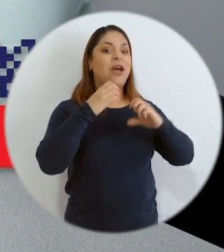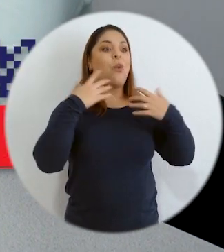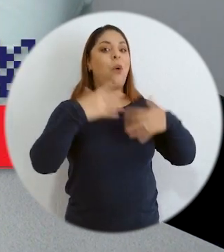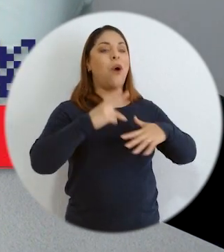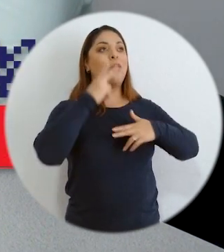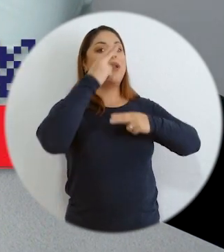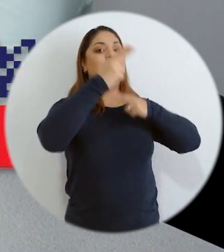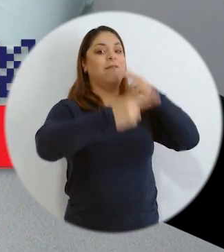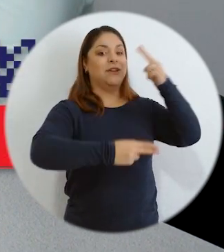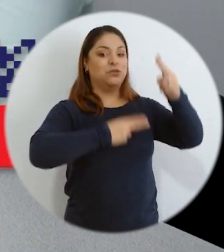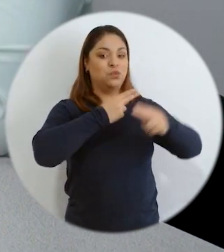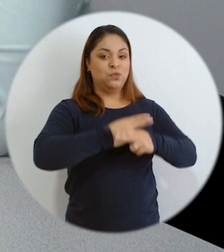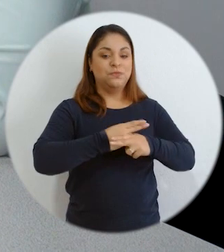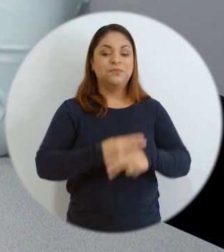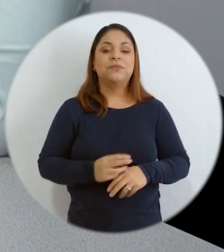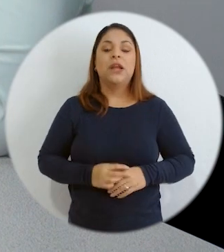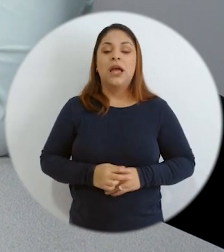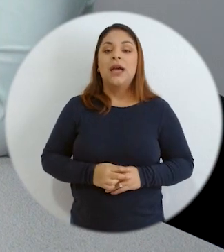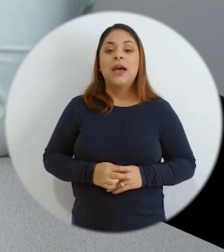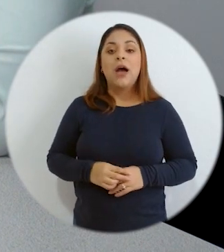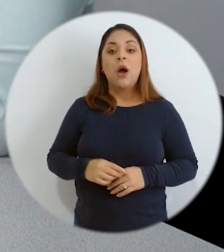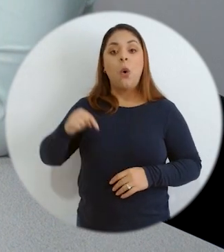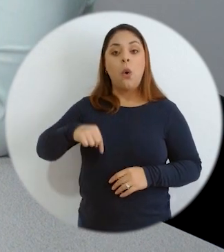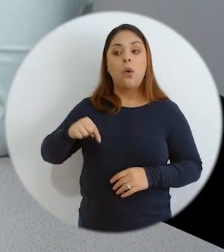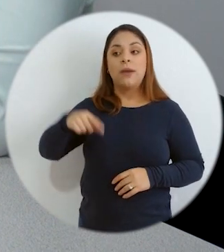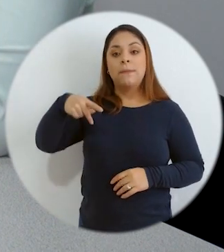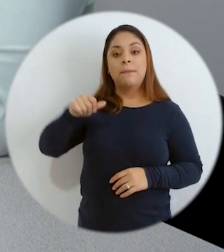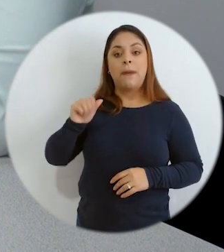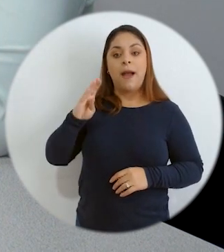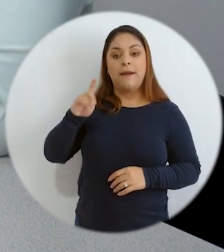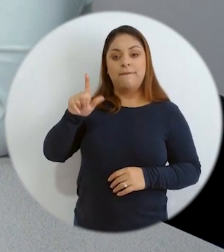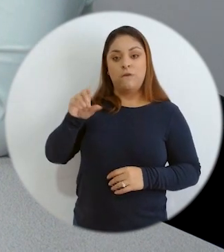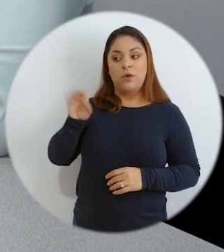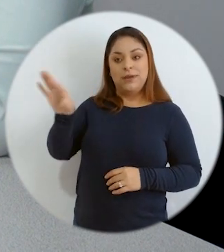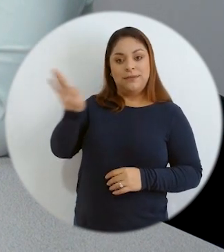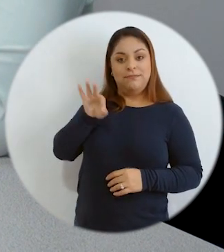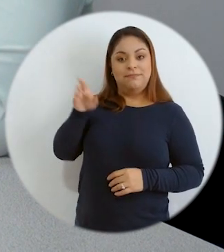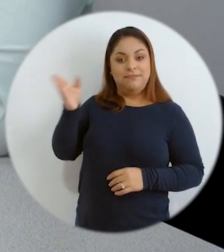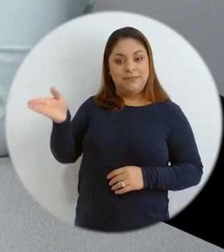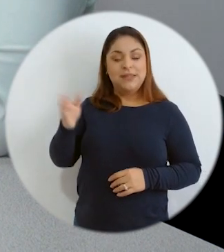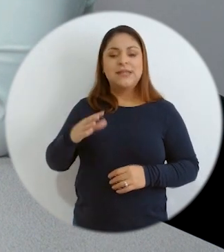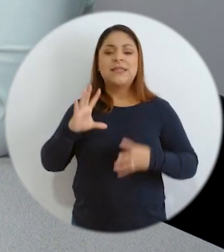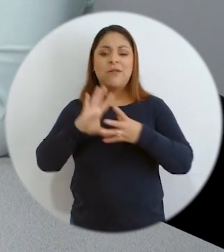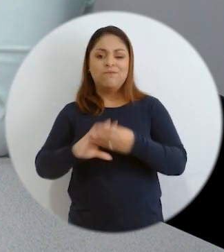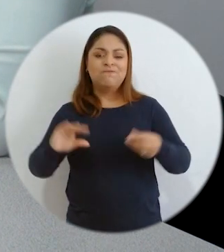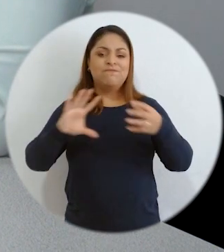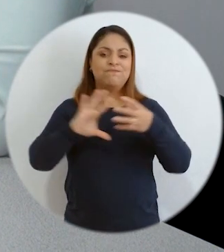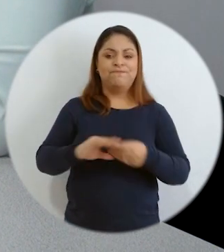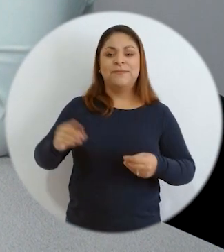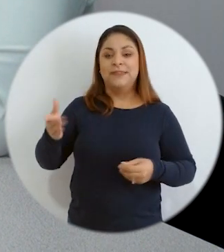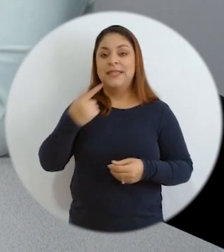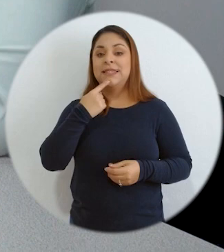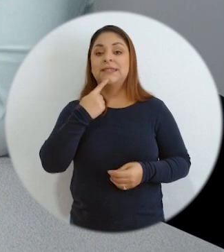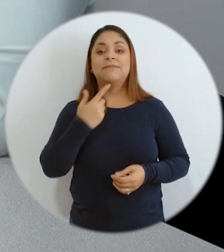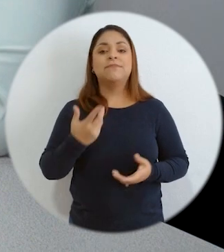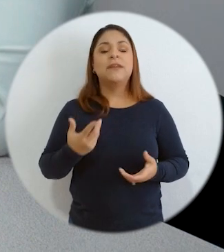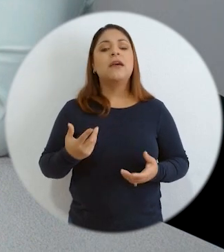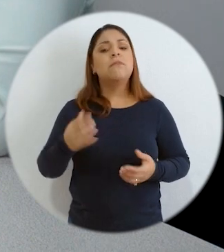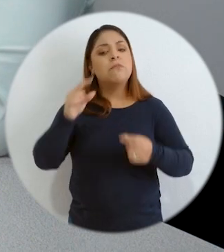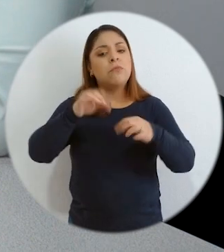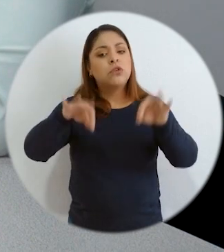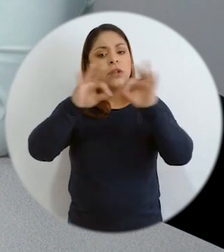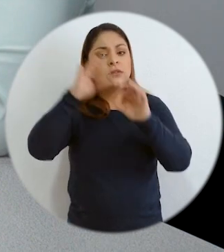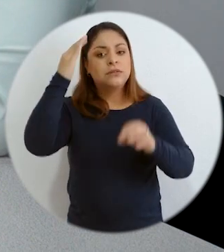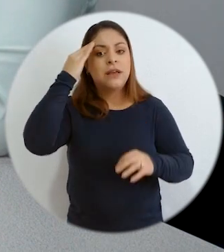universo. Para poner en contexto esto que don Pablo nos está mencionando hoy en este capítulo, debemos de considerar que cada 12 días